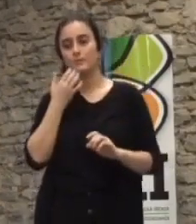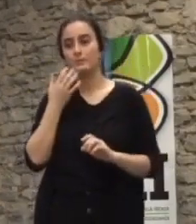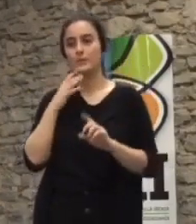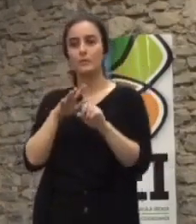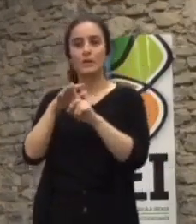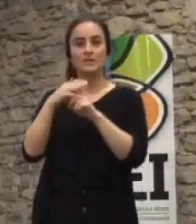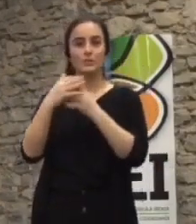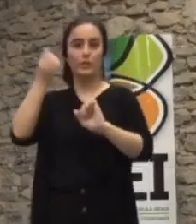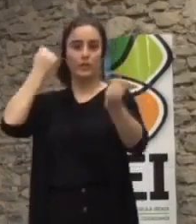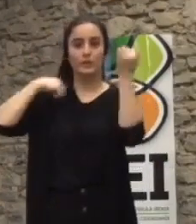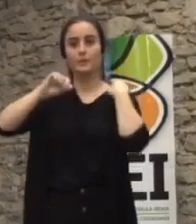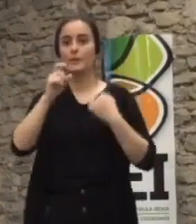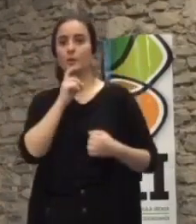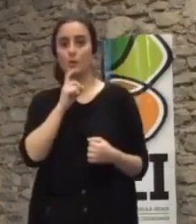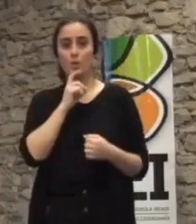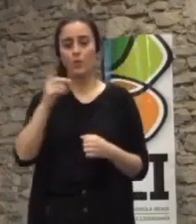si de un teatro se tratase,